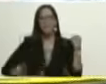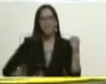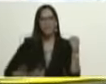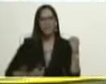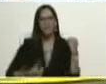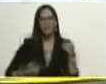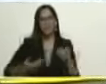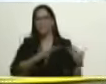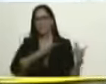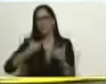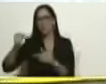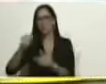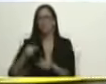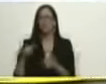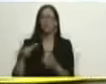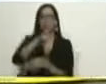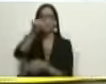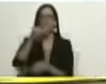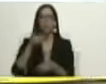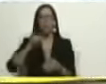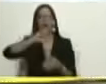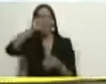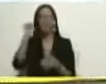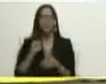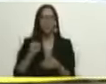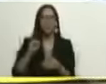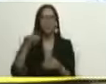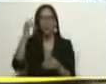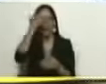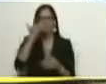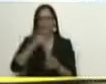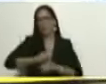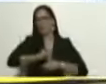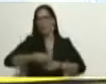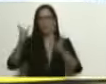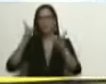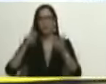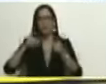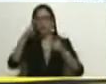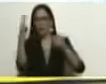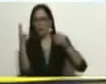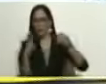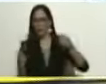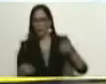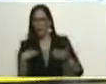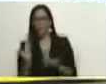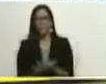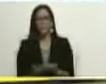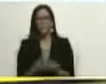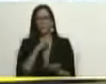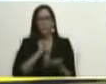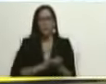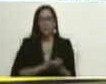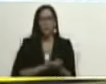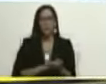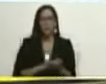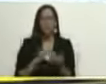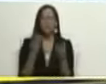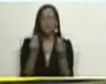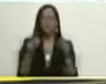se lo llevaron en un avión en Sudáfrica y lo lanzaron por allá. y muchos aplaudieron.